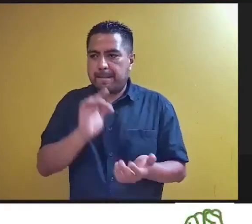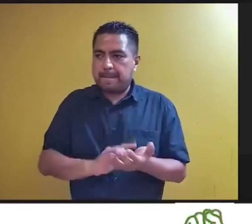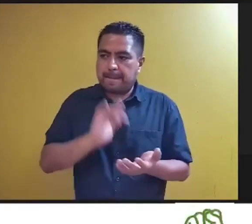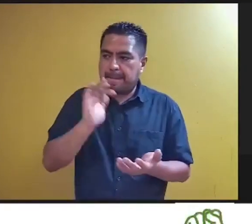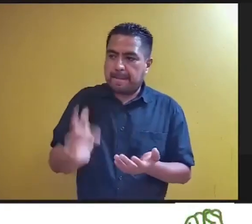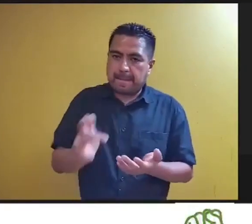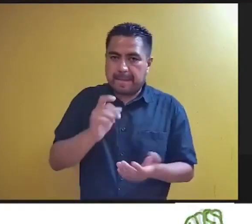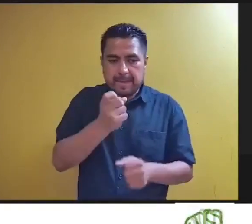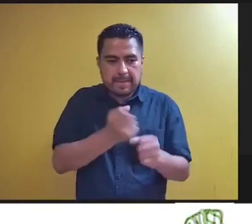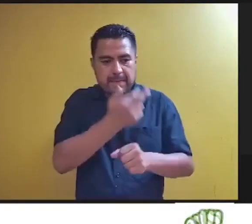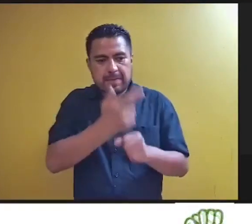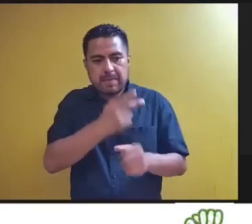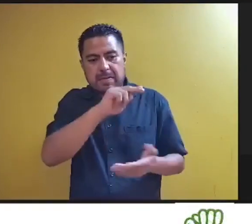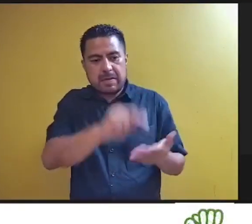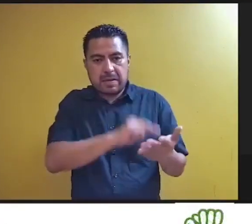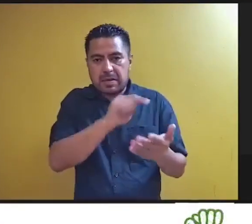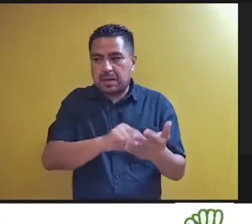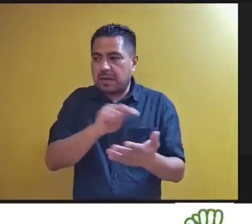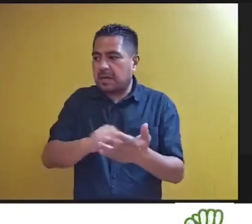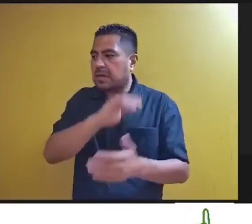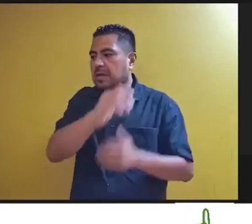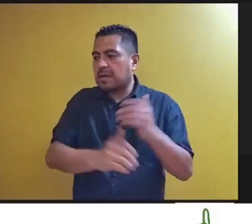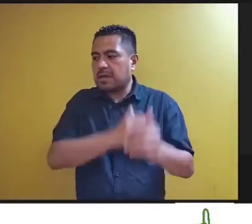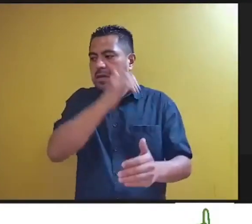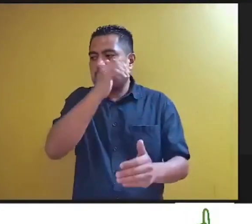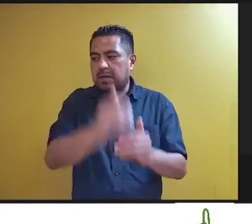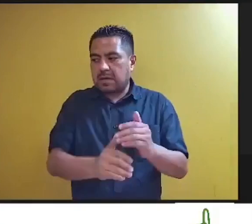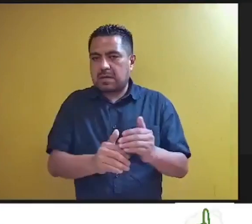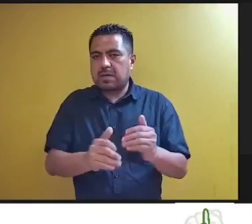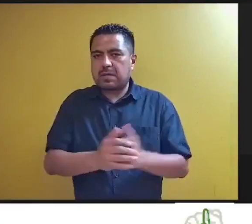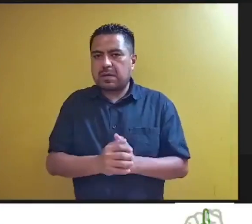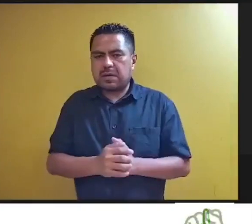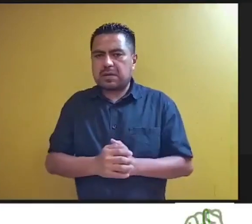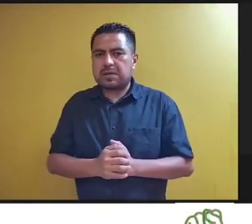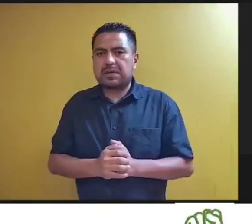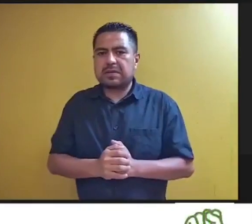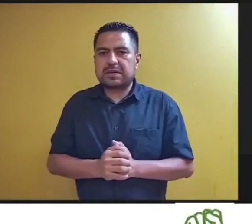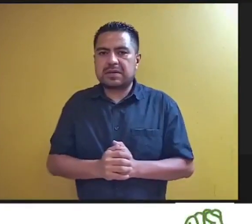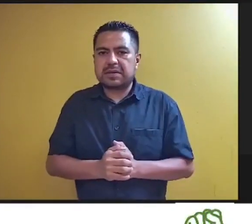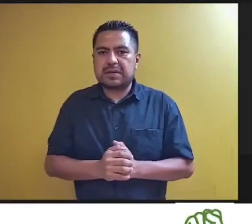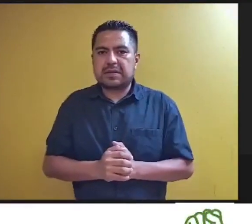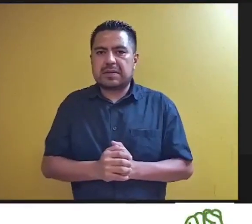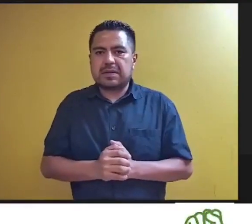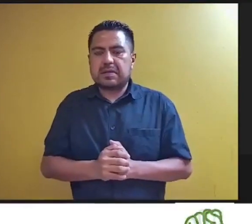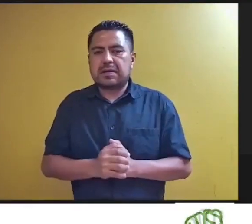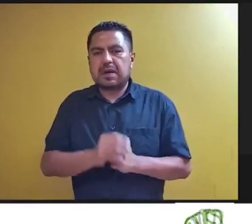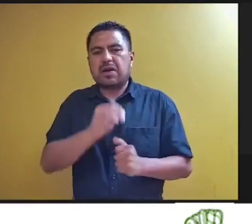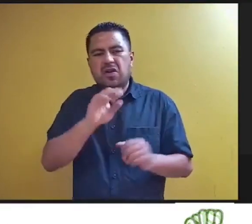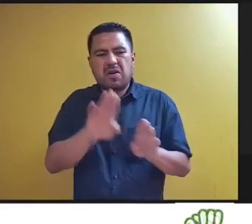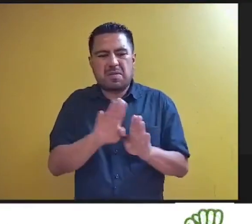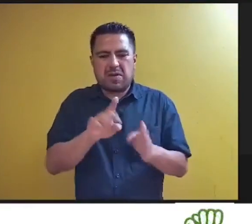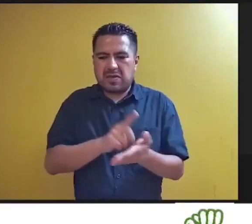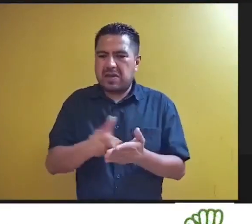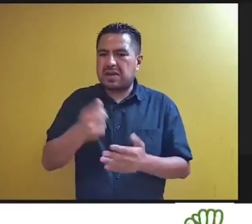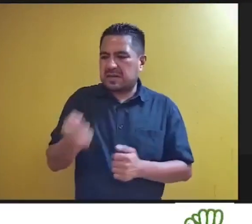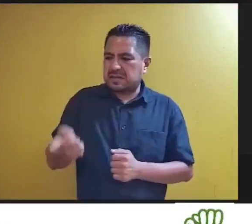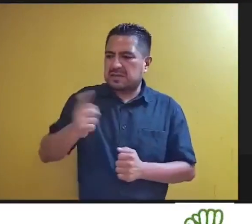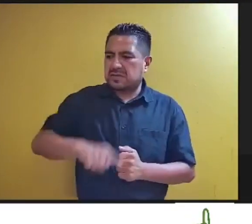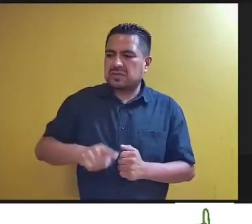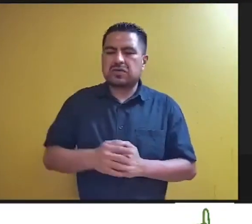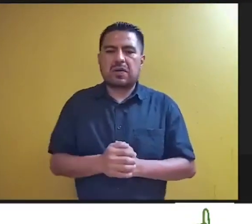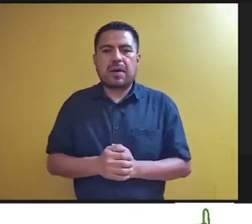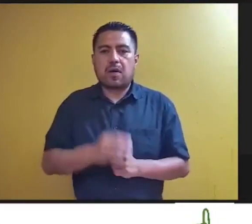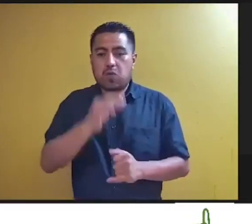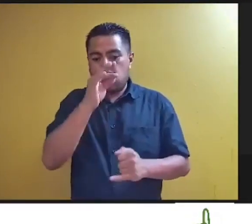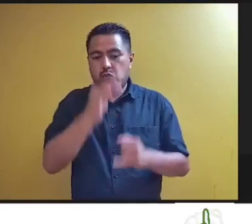Gracias, secretario. Sírvase recabar las firmas a la conclusión de la presente sesión y en consecuencia notificarla como en derecho corresponda.